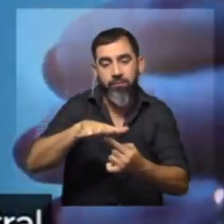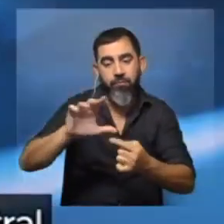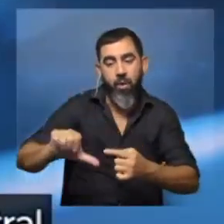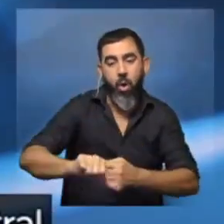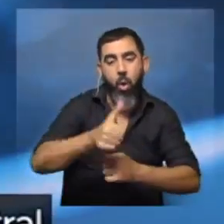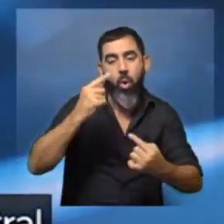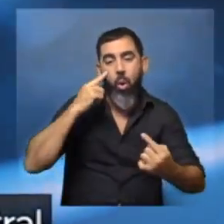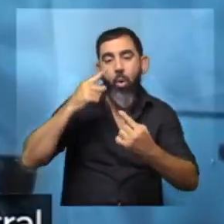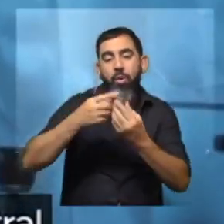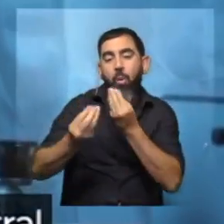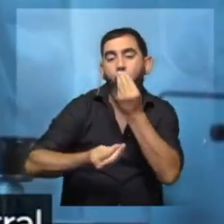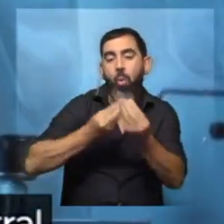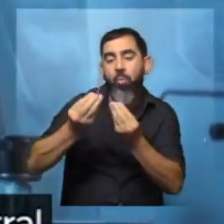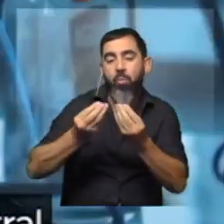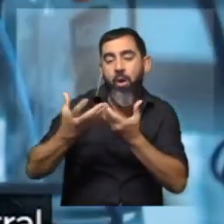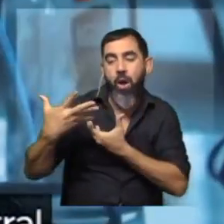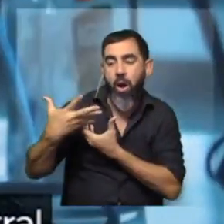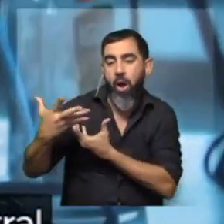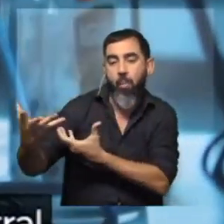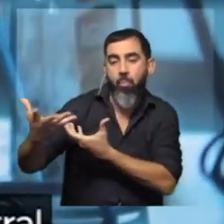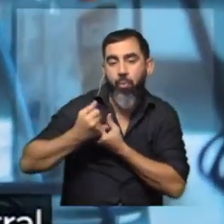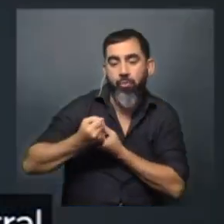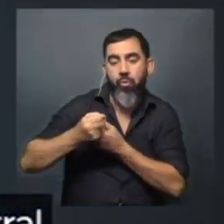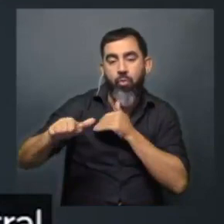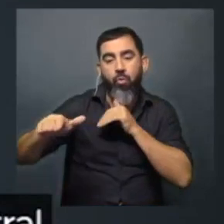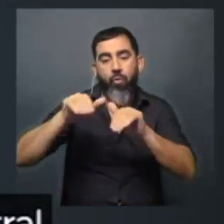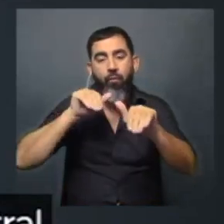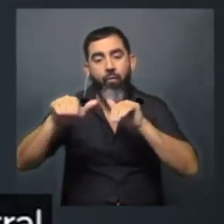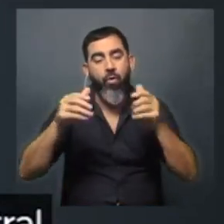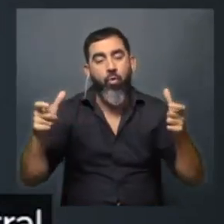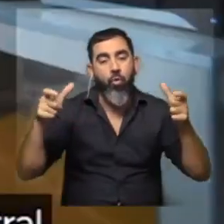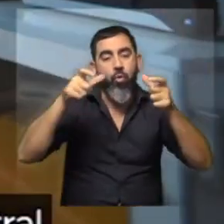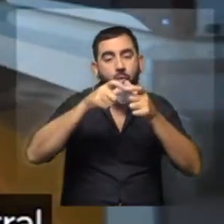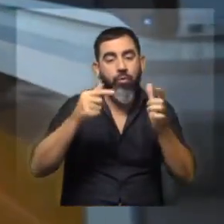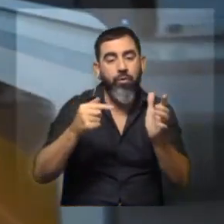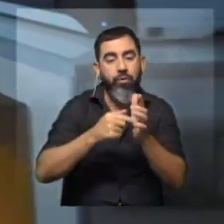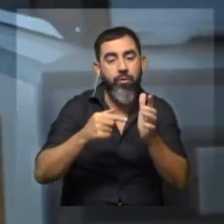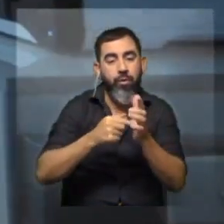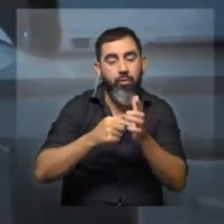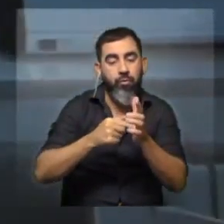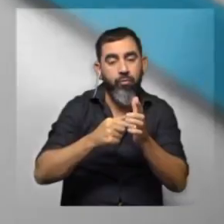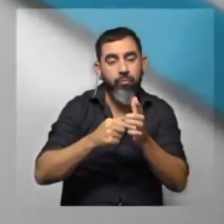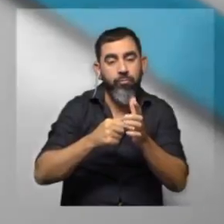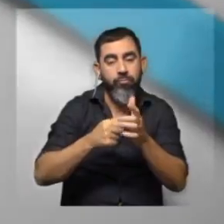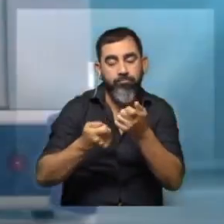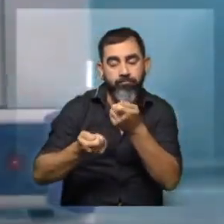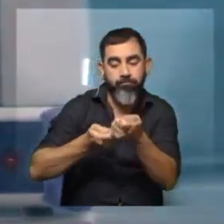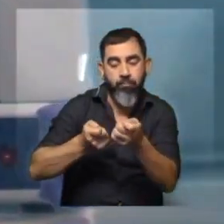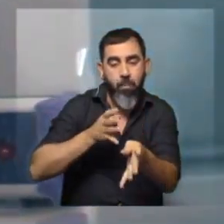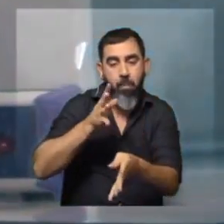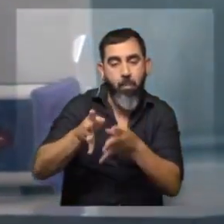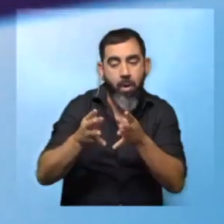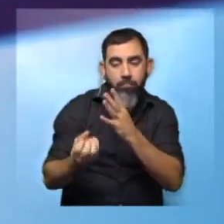este propósito, y mediante el apoyo de una convocatoria realizada por el Consejo Directivo Central, se ha equipado este centro con equipamiento